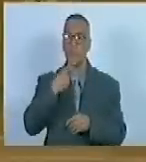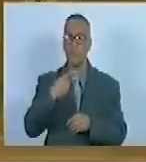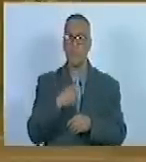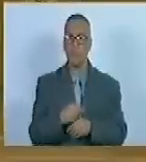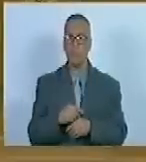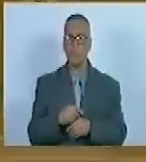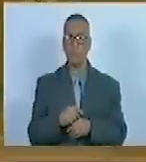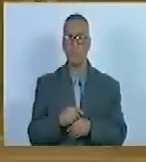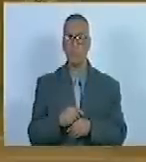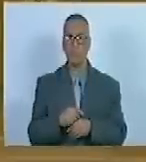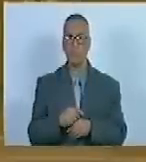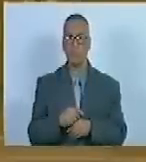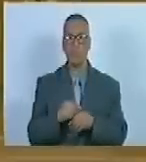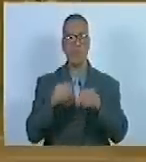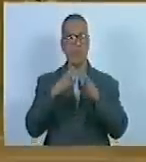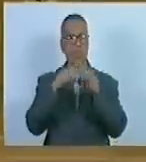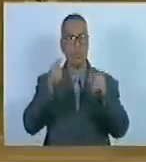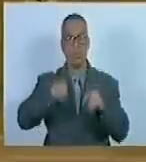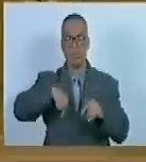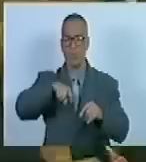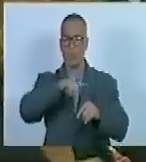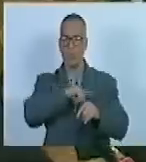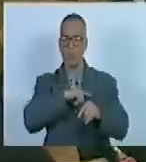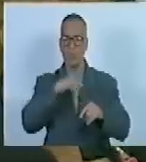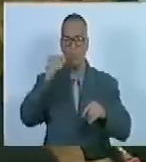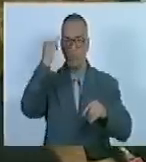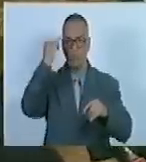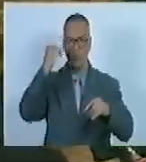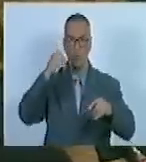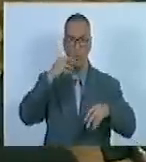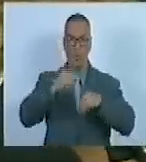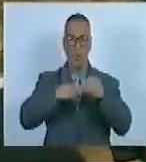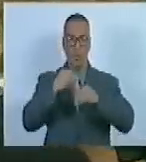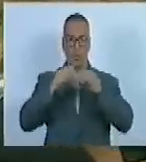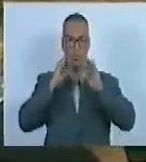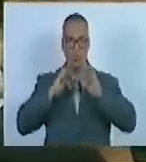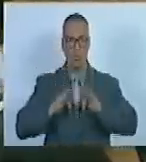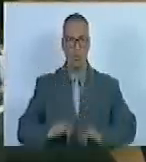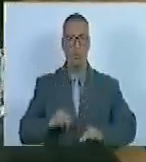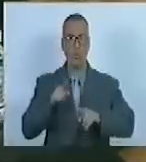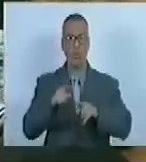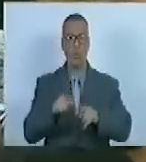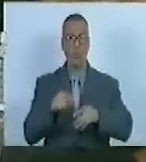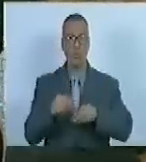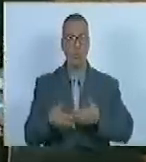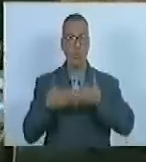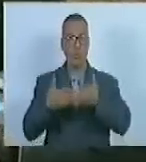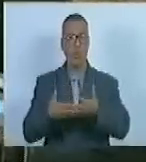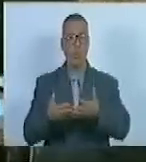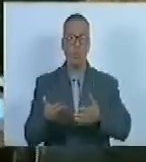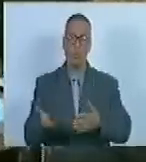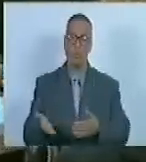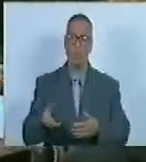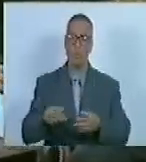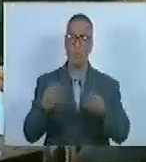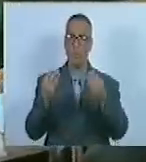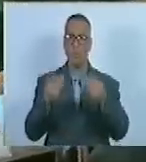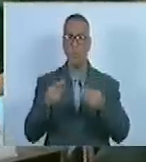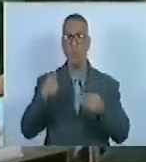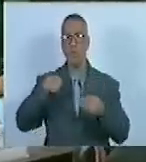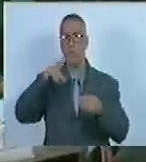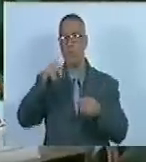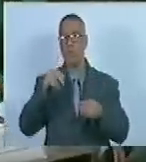siguiente: todas nuestras facultades no serán bastante si